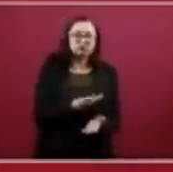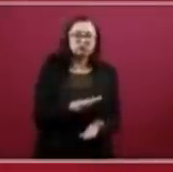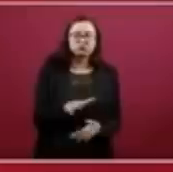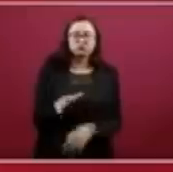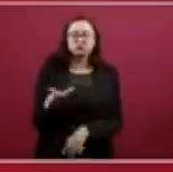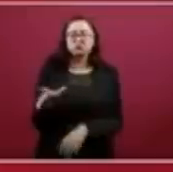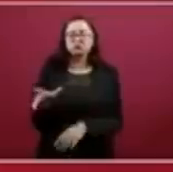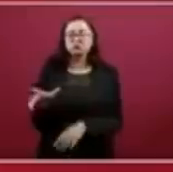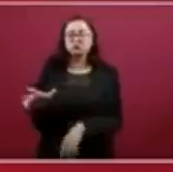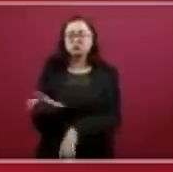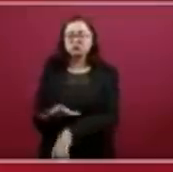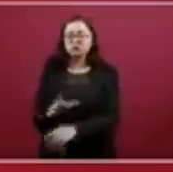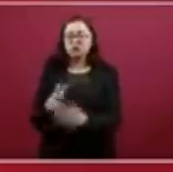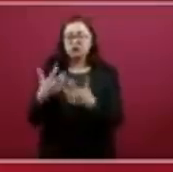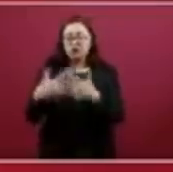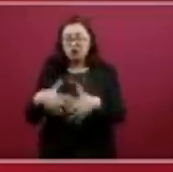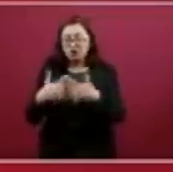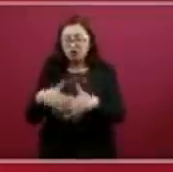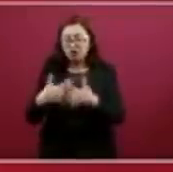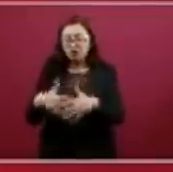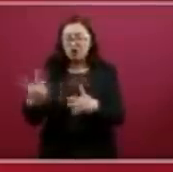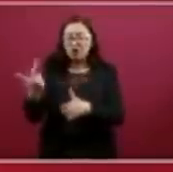menos refinación,